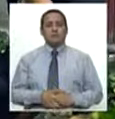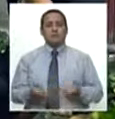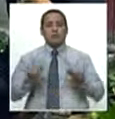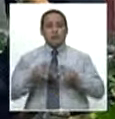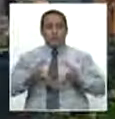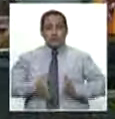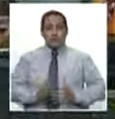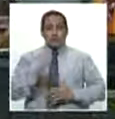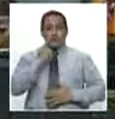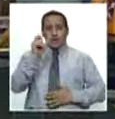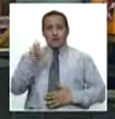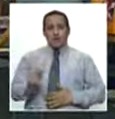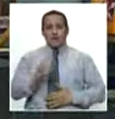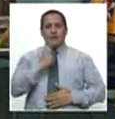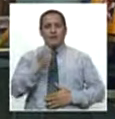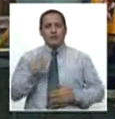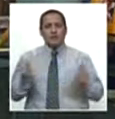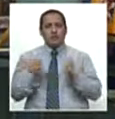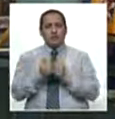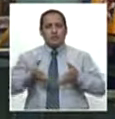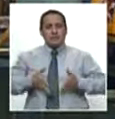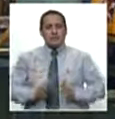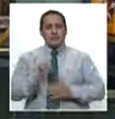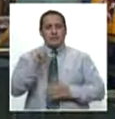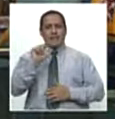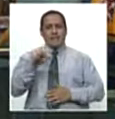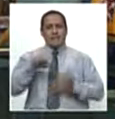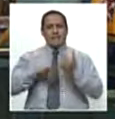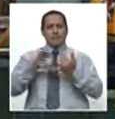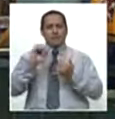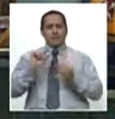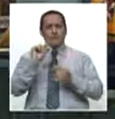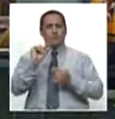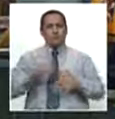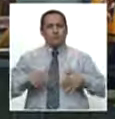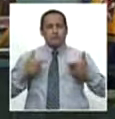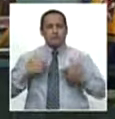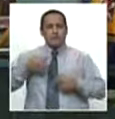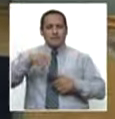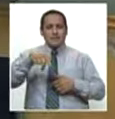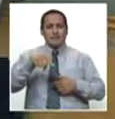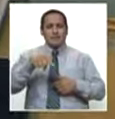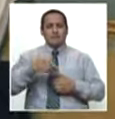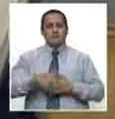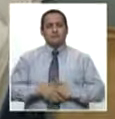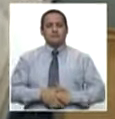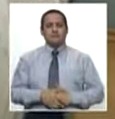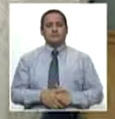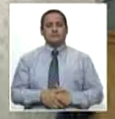Cuando nace José David nos dicen que nace el AXO y que además tenía muy pocas posibilidades de poder caminar.